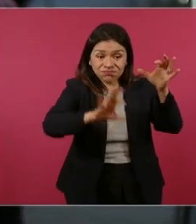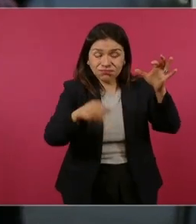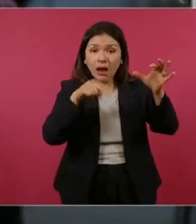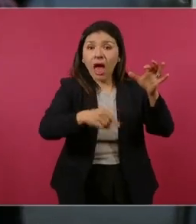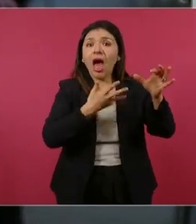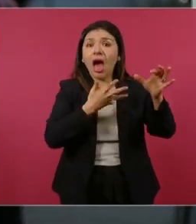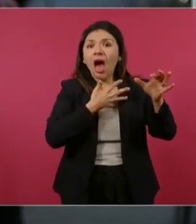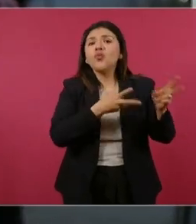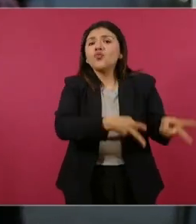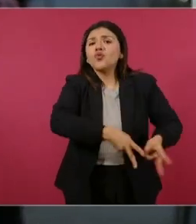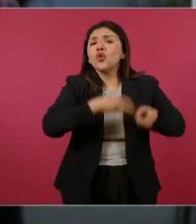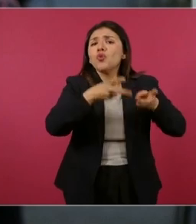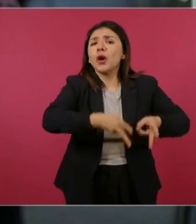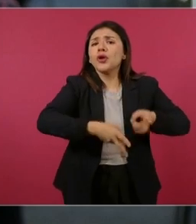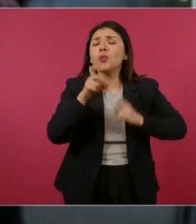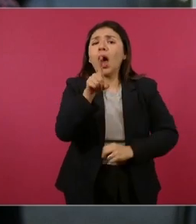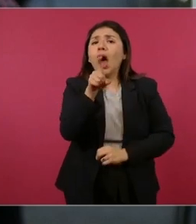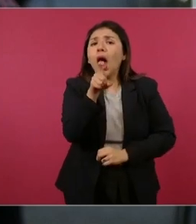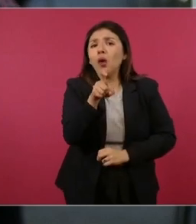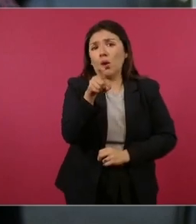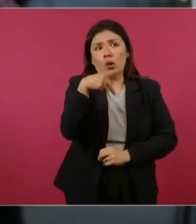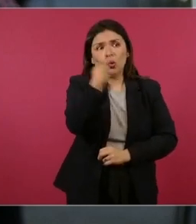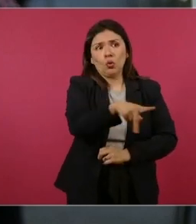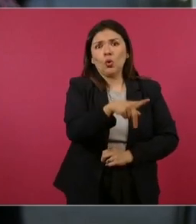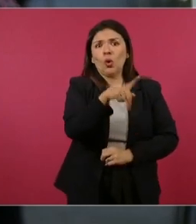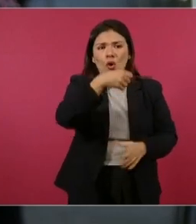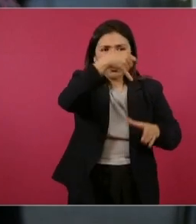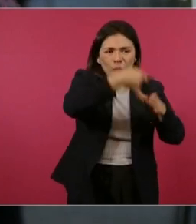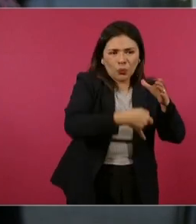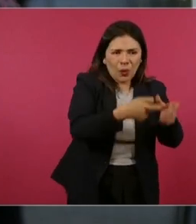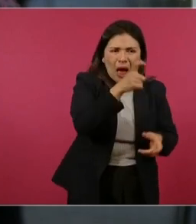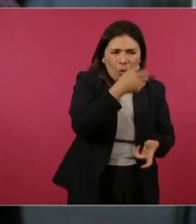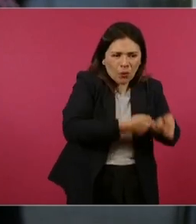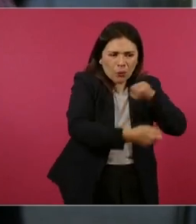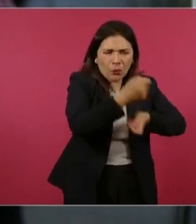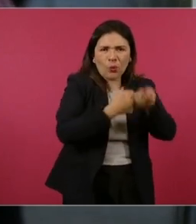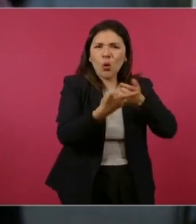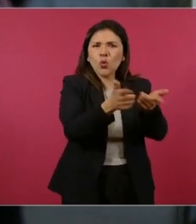en este ducto habrá huachicol de agua de los pozos del Grupo Modelo sin ningún control.